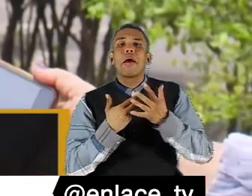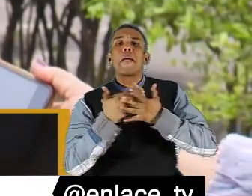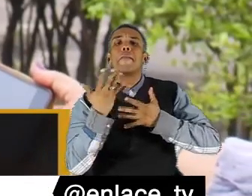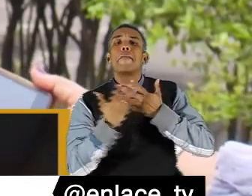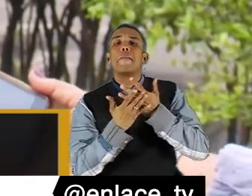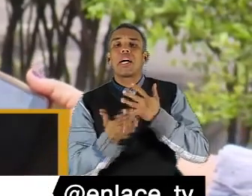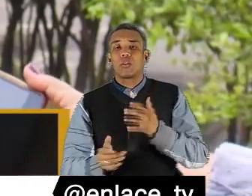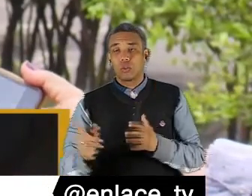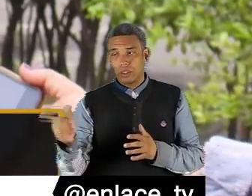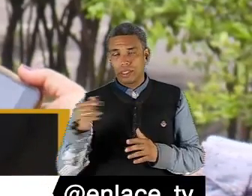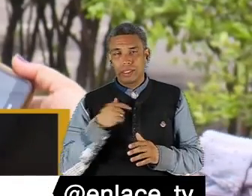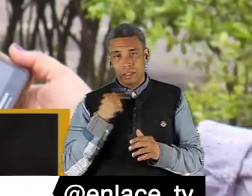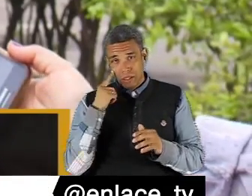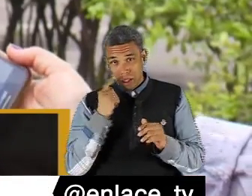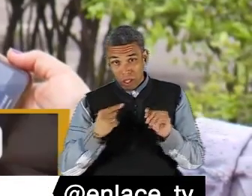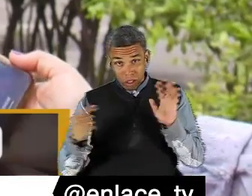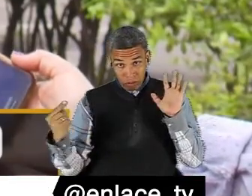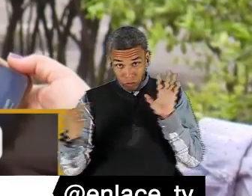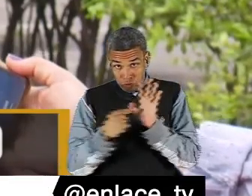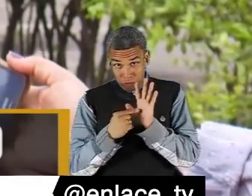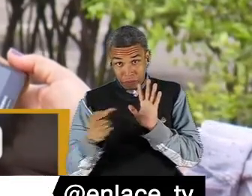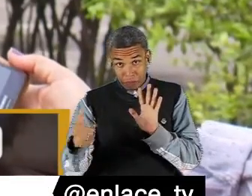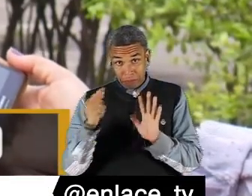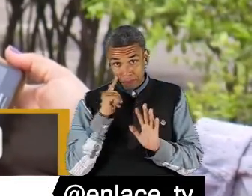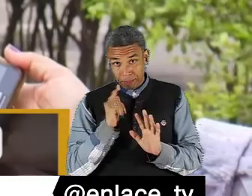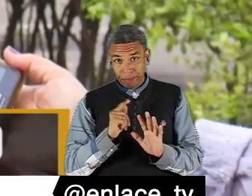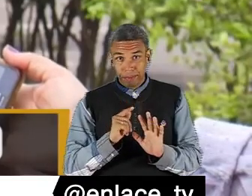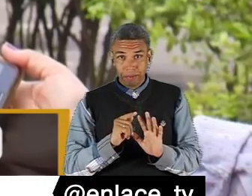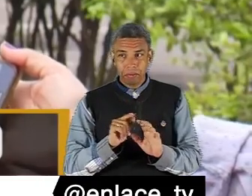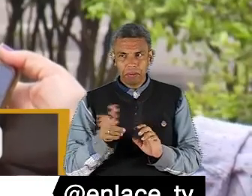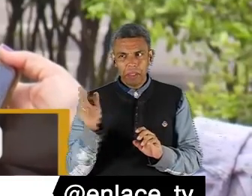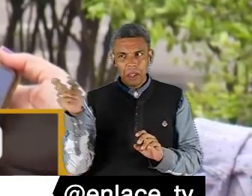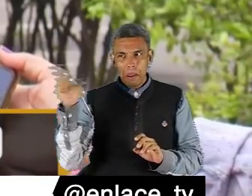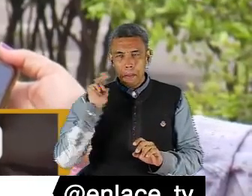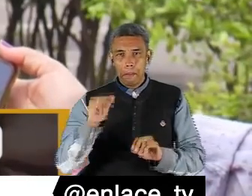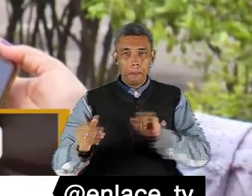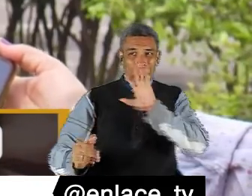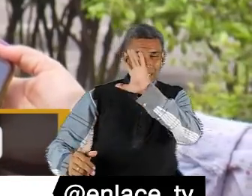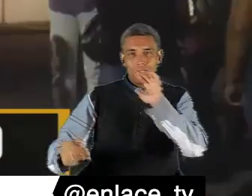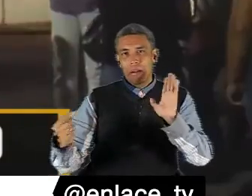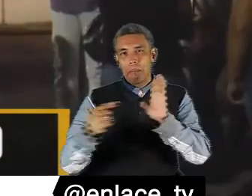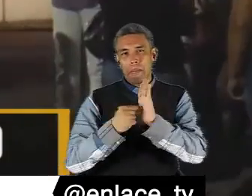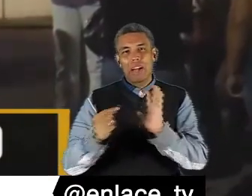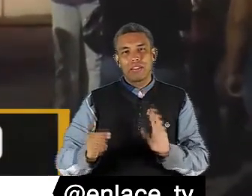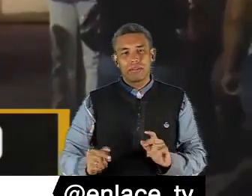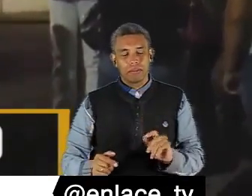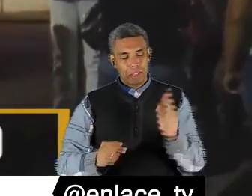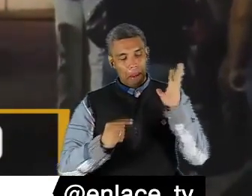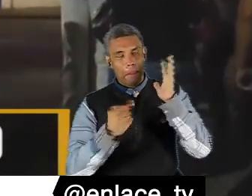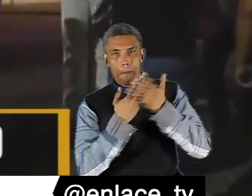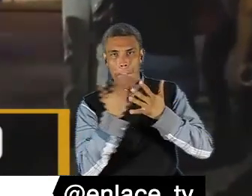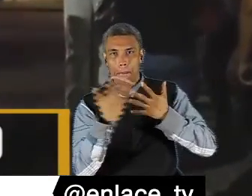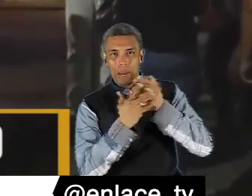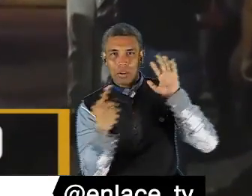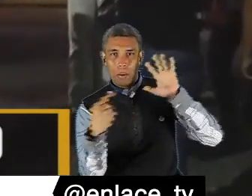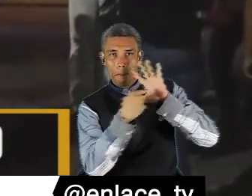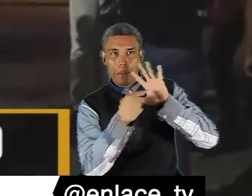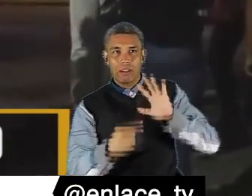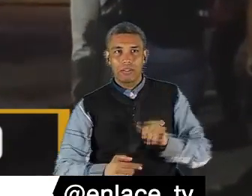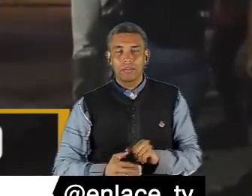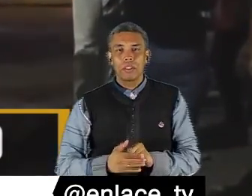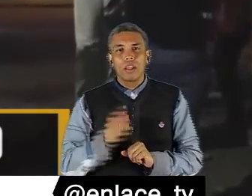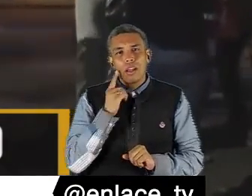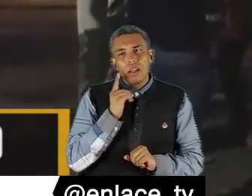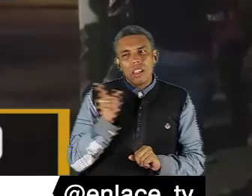viene del barrio Arenal. Al parecer este muchacho pues es consumidor de sustancias psicoactivas y pues